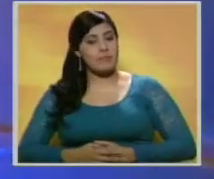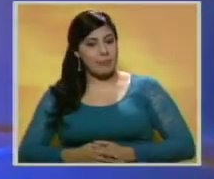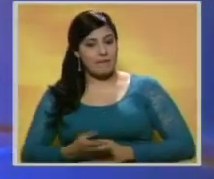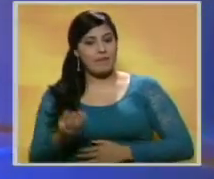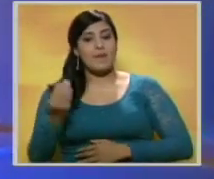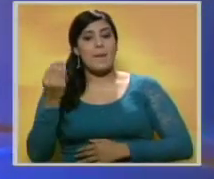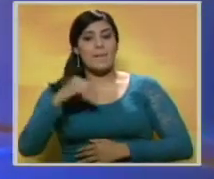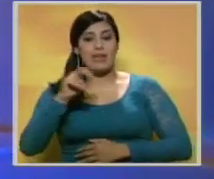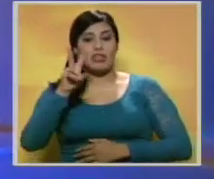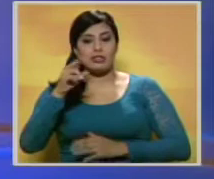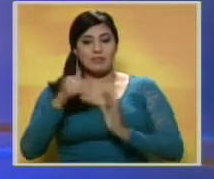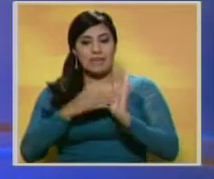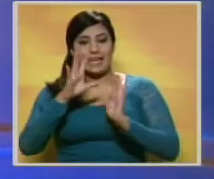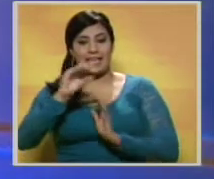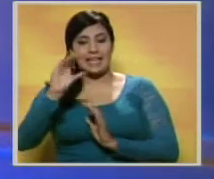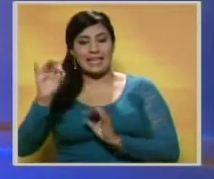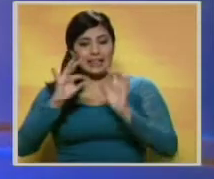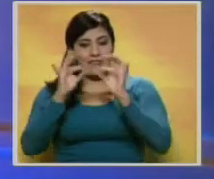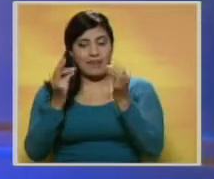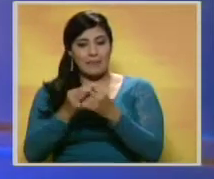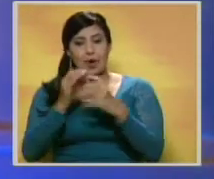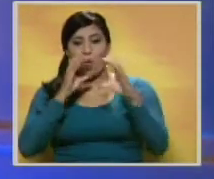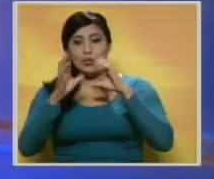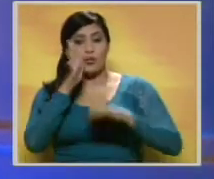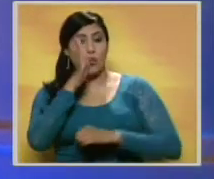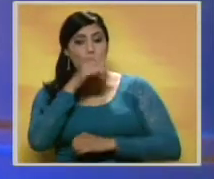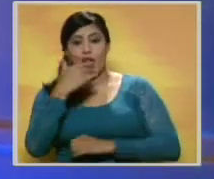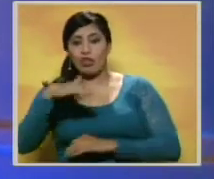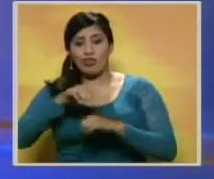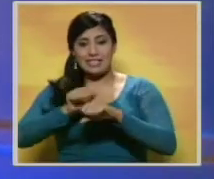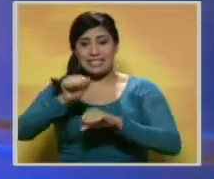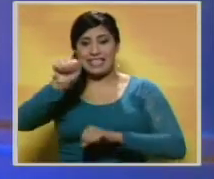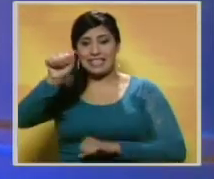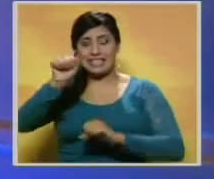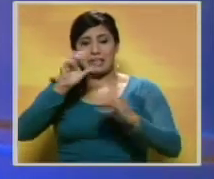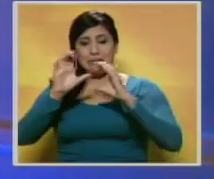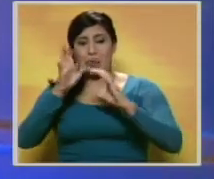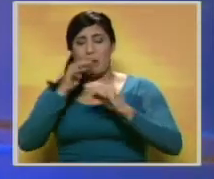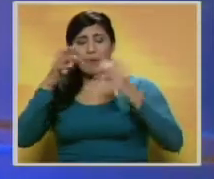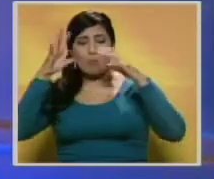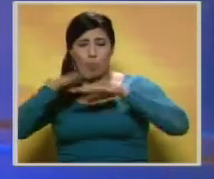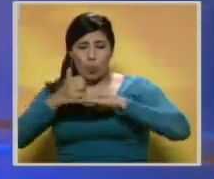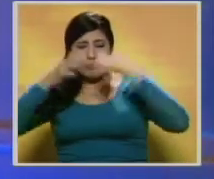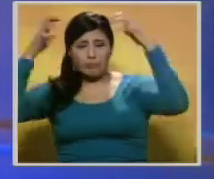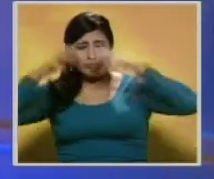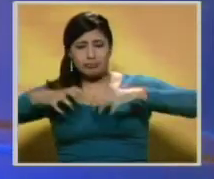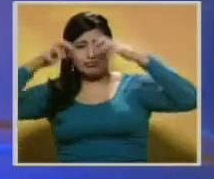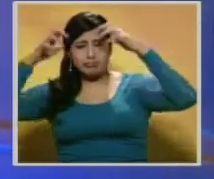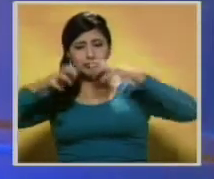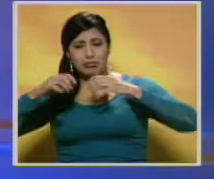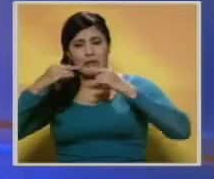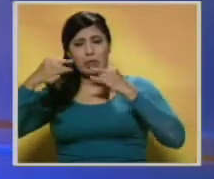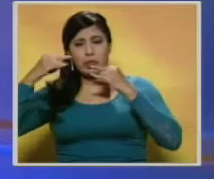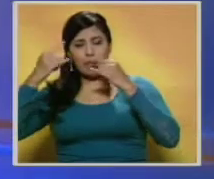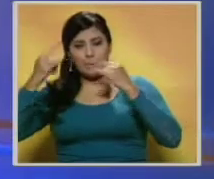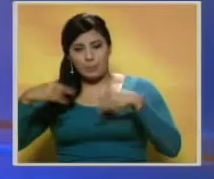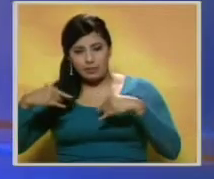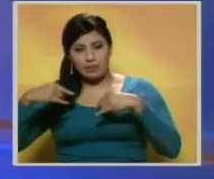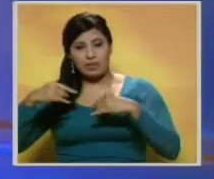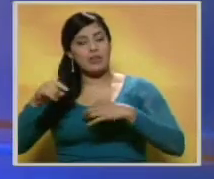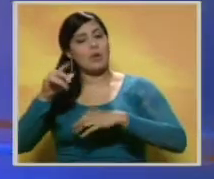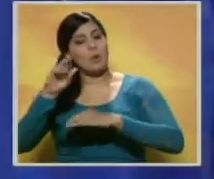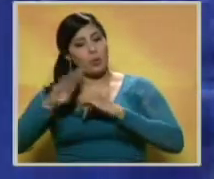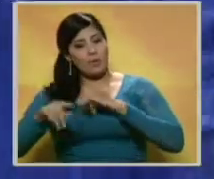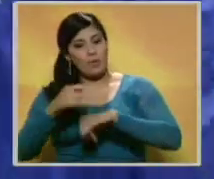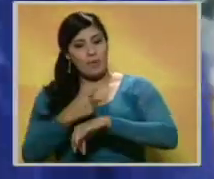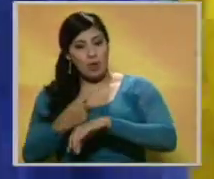Más de 2.500 familias se encuentran incomunicadas en San Cristóbal debido a las fuertes precipitaciones que se han registrado en el estado Táchira en las últimas